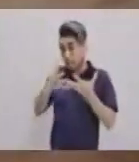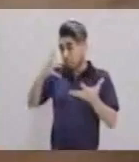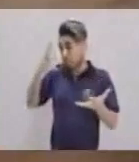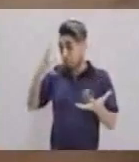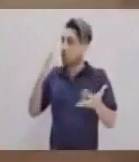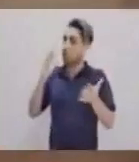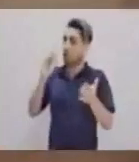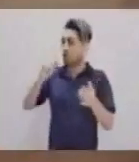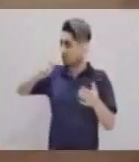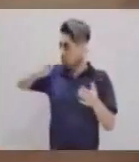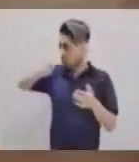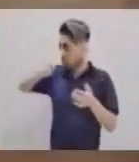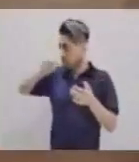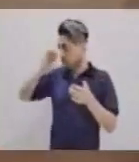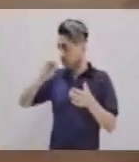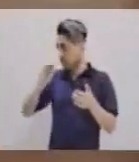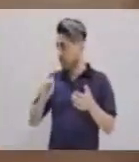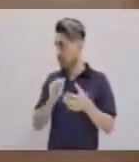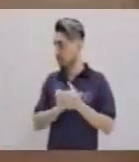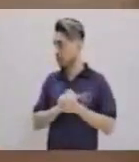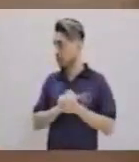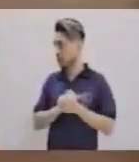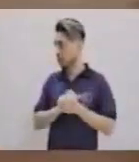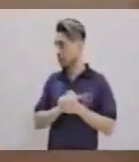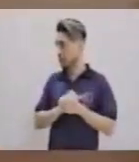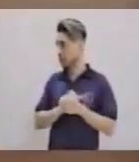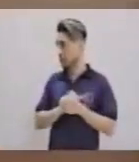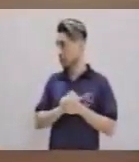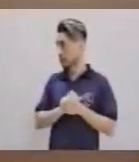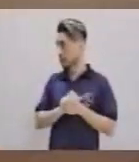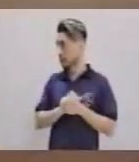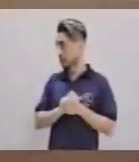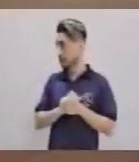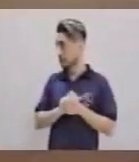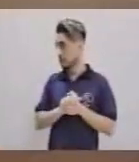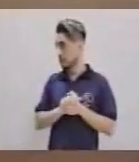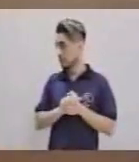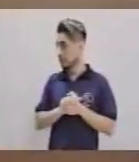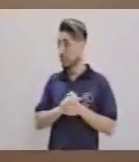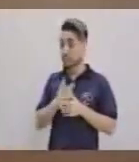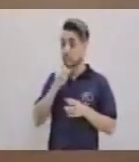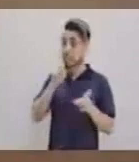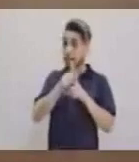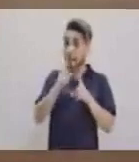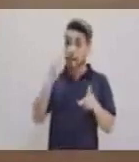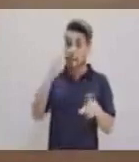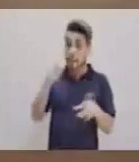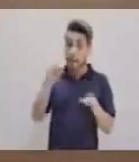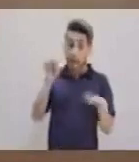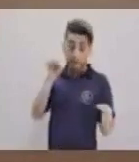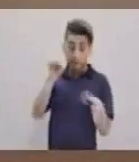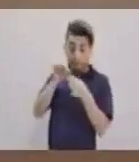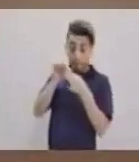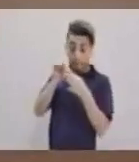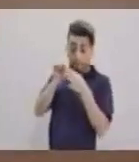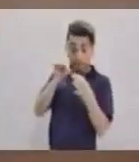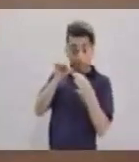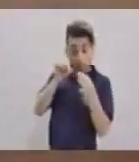¿sí? Otra cosa que puedo observar también, ¿sí?, es si la punta que estoy utilizando